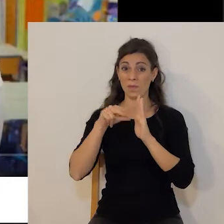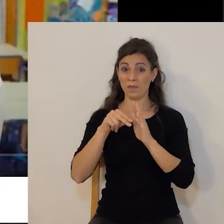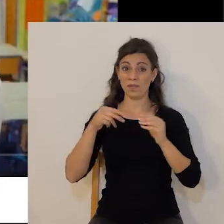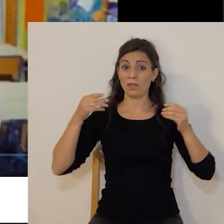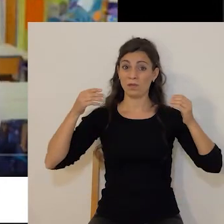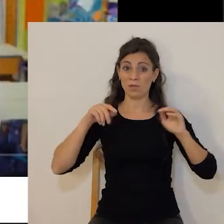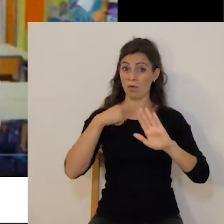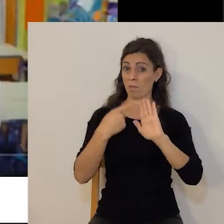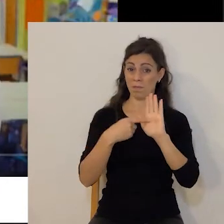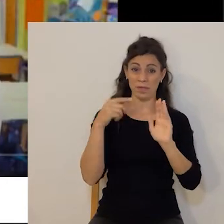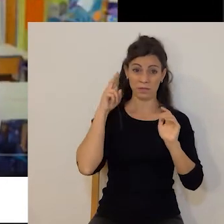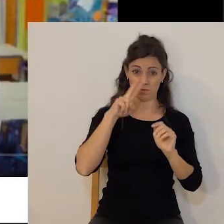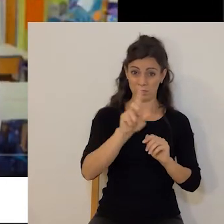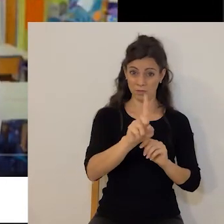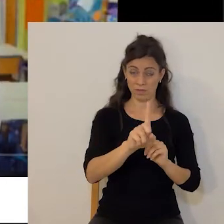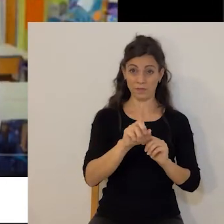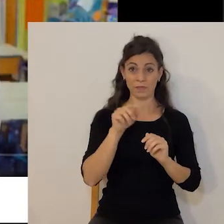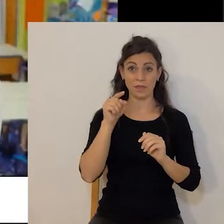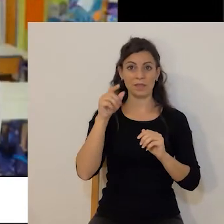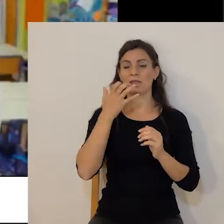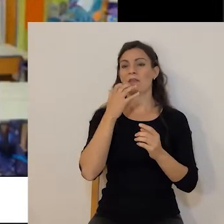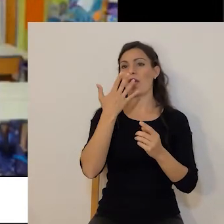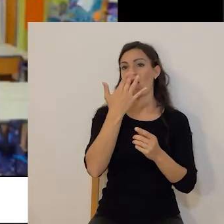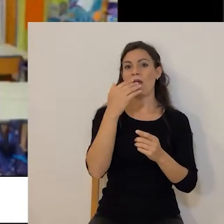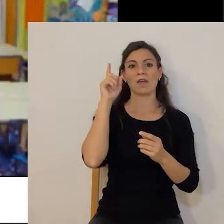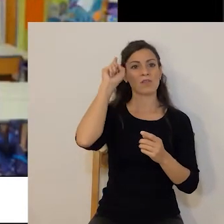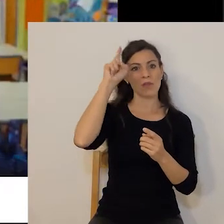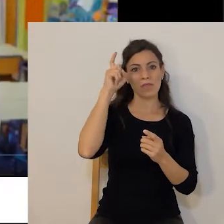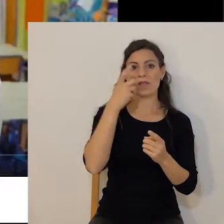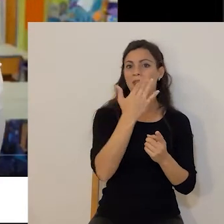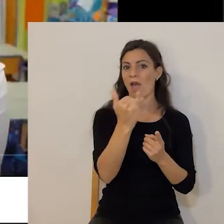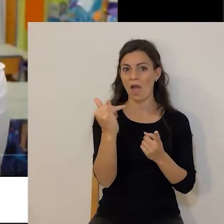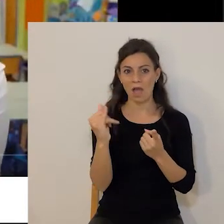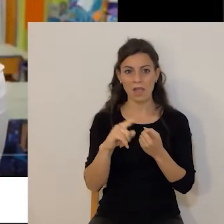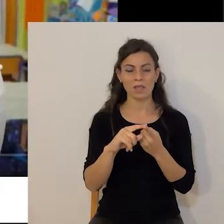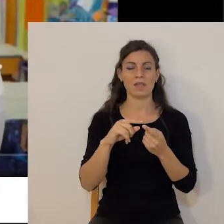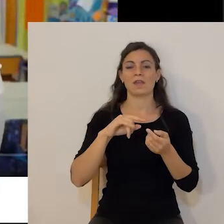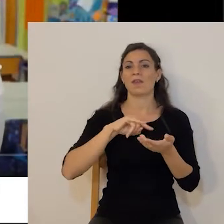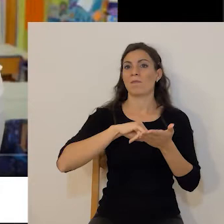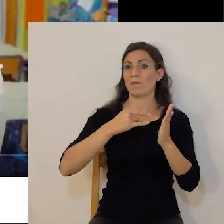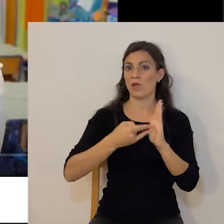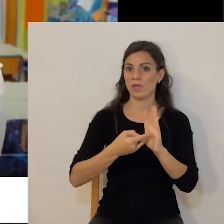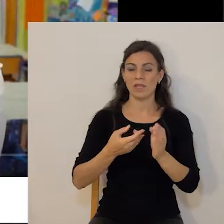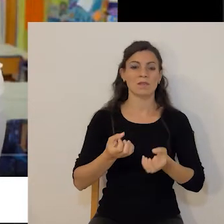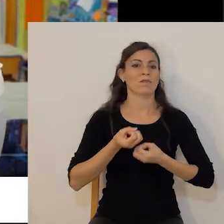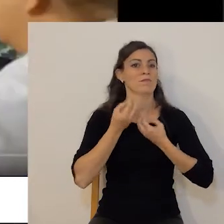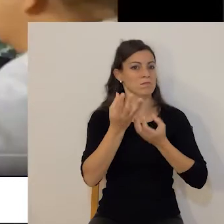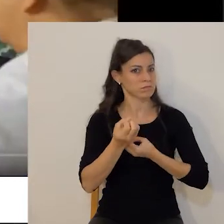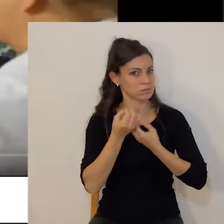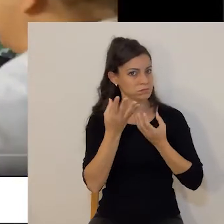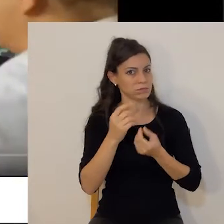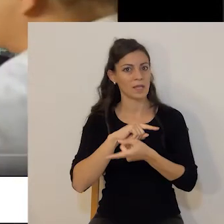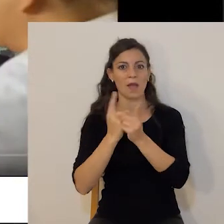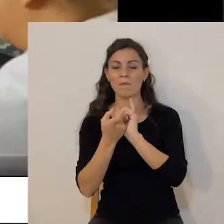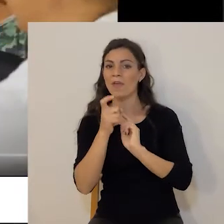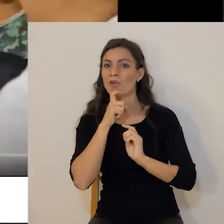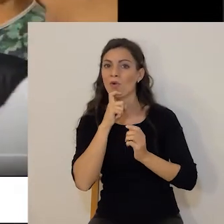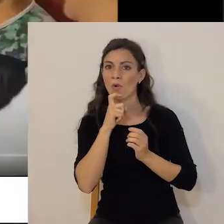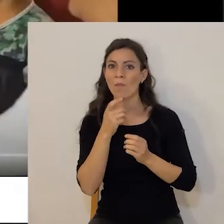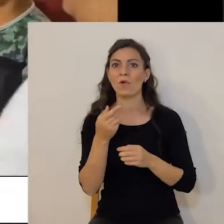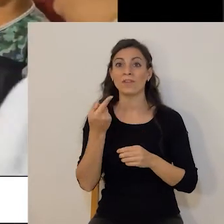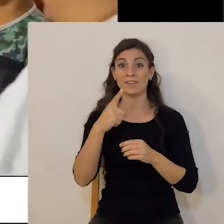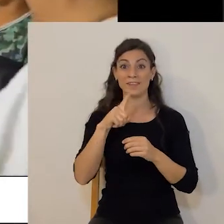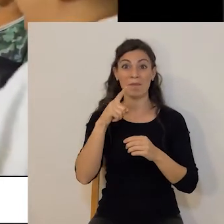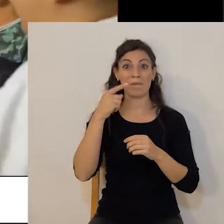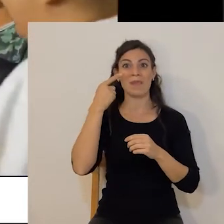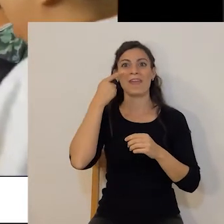Aquí veis docentes que hablan del proyecto, de cómo ha cambiado. Me encanta esta